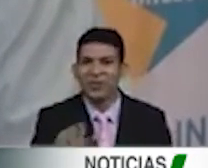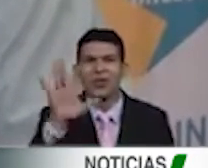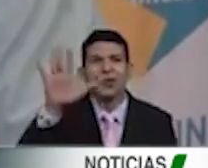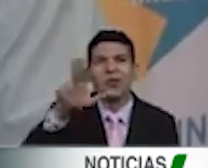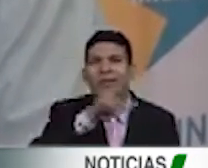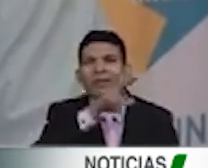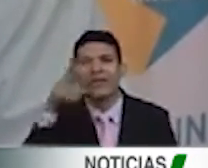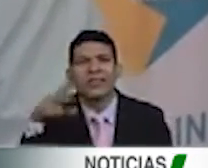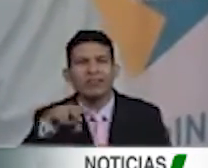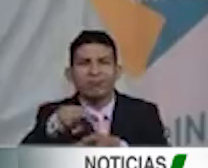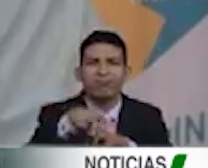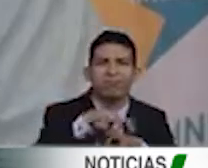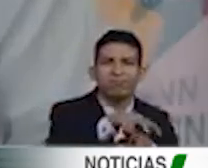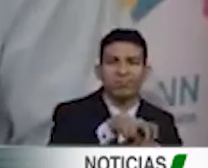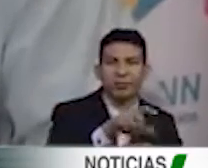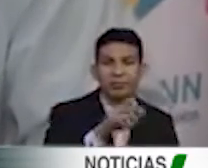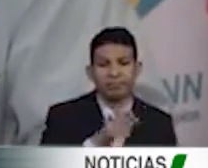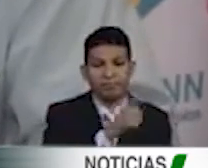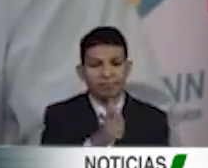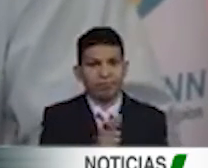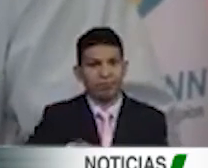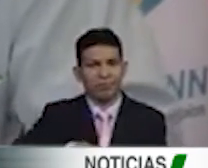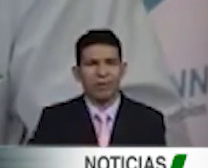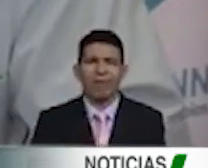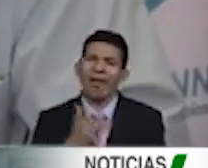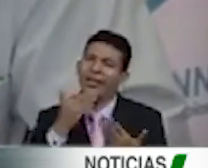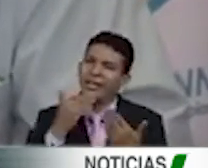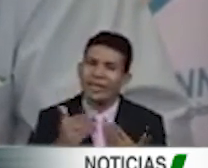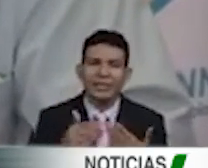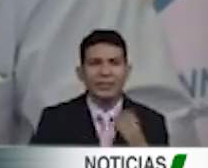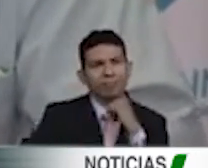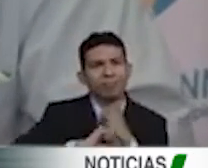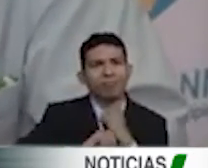campo y para nuestro municipio. Es agradecimientos por ese